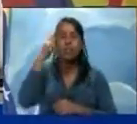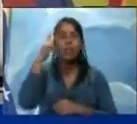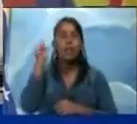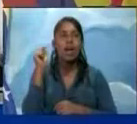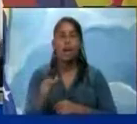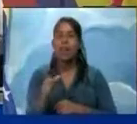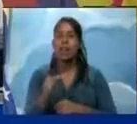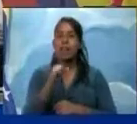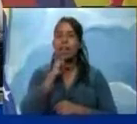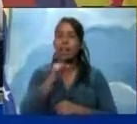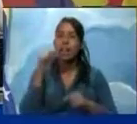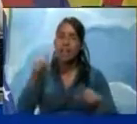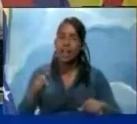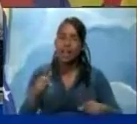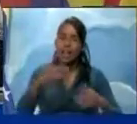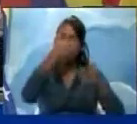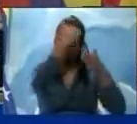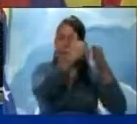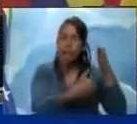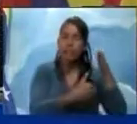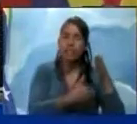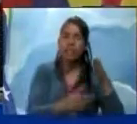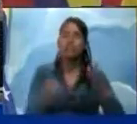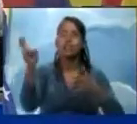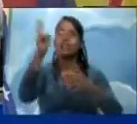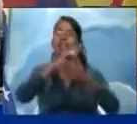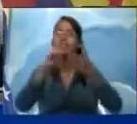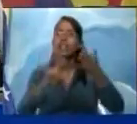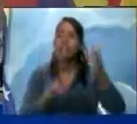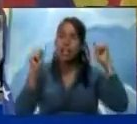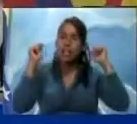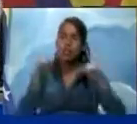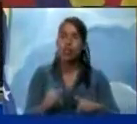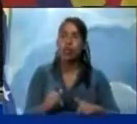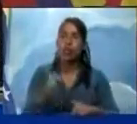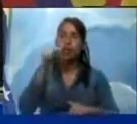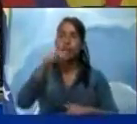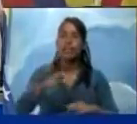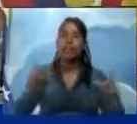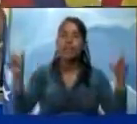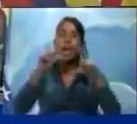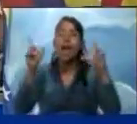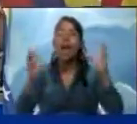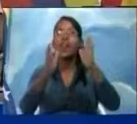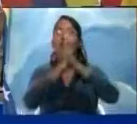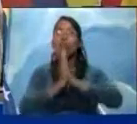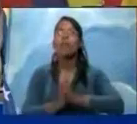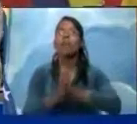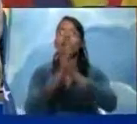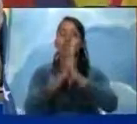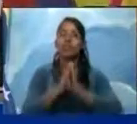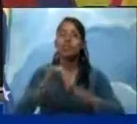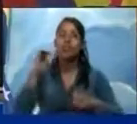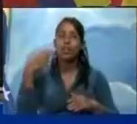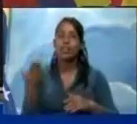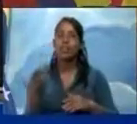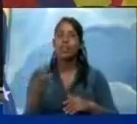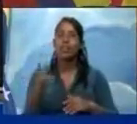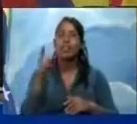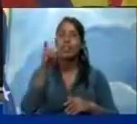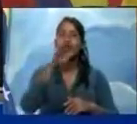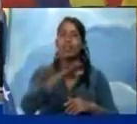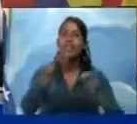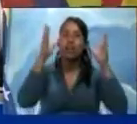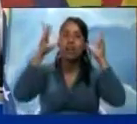él es que esta carta iba a ser leída hoy aquí en los matutinos, y que la va a